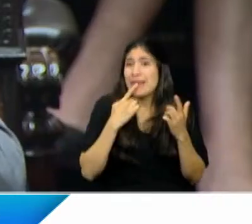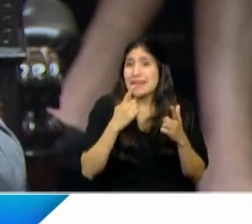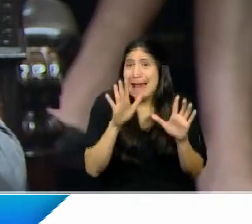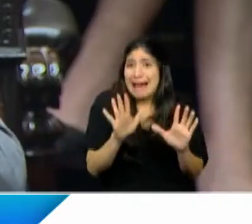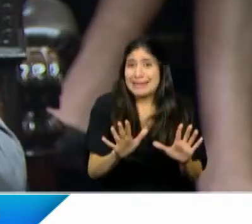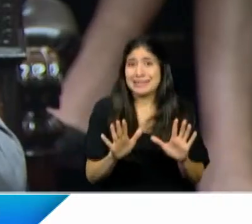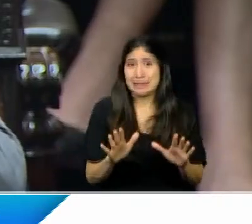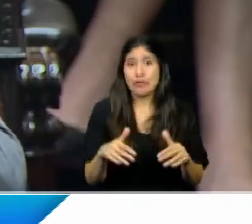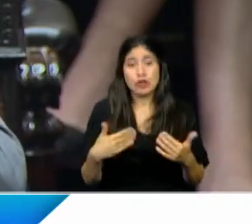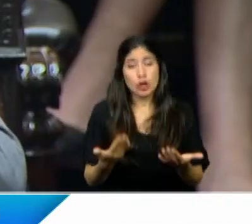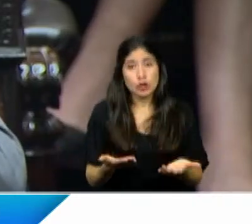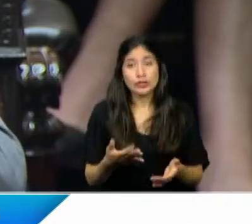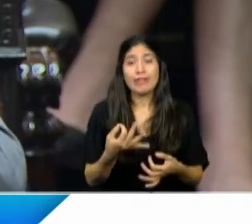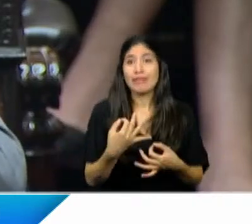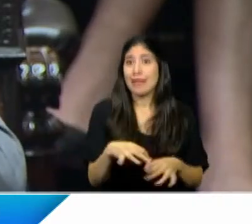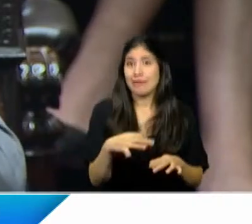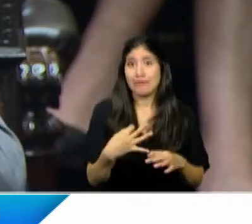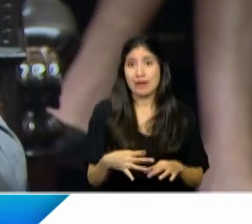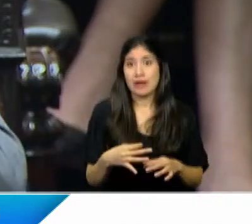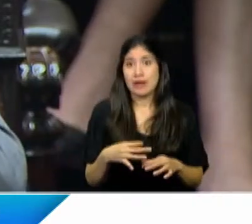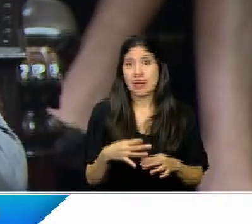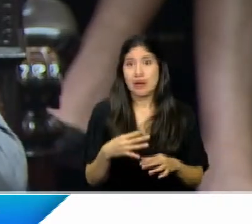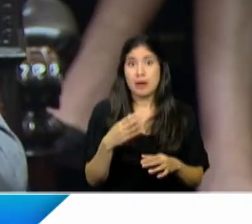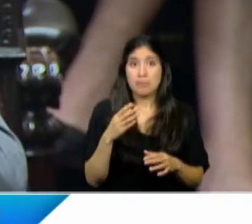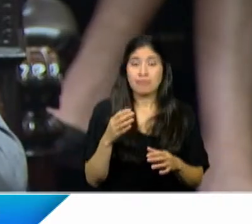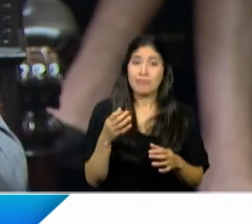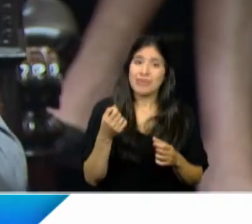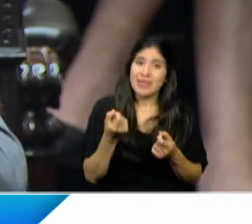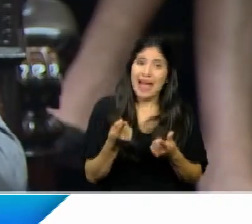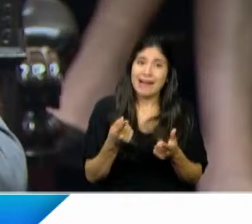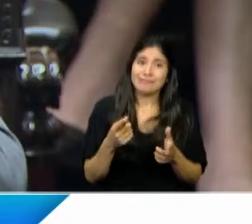Por eso debemos darle andamiaje jurídico.